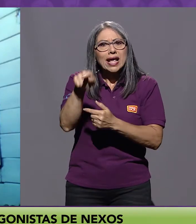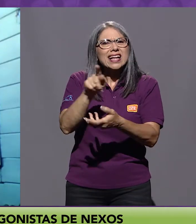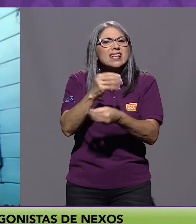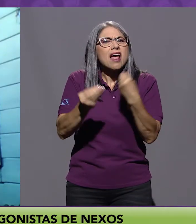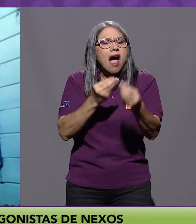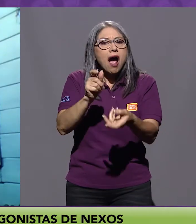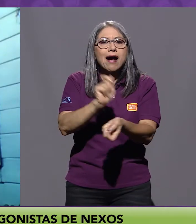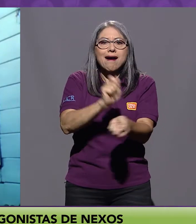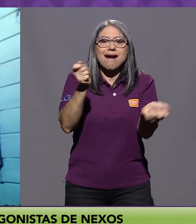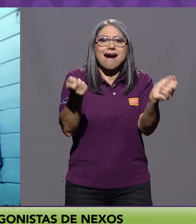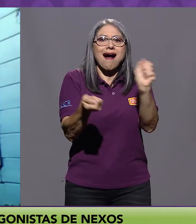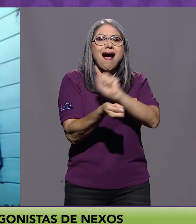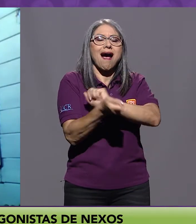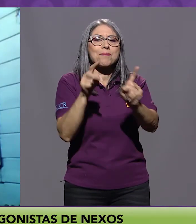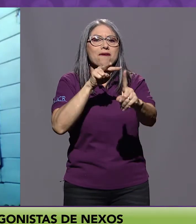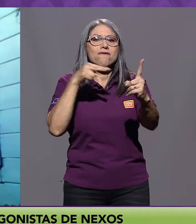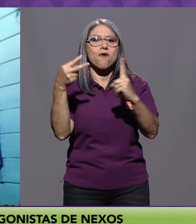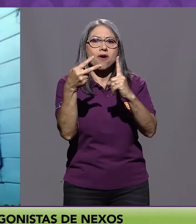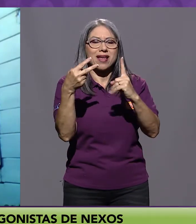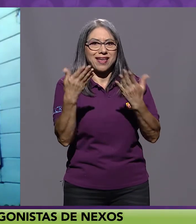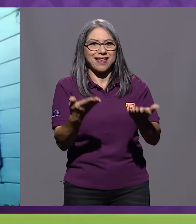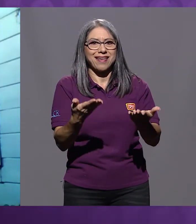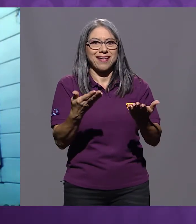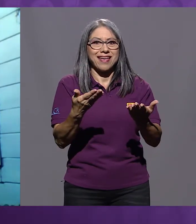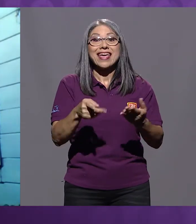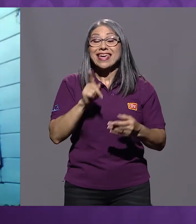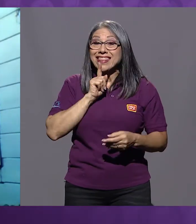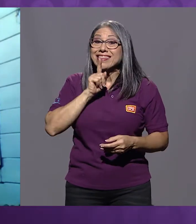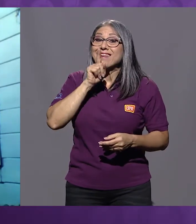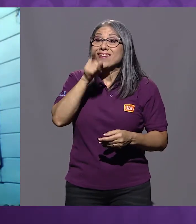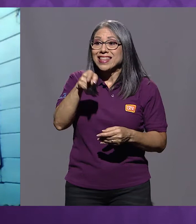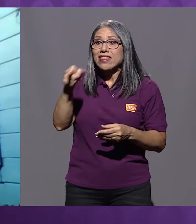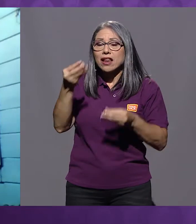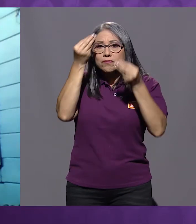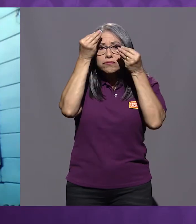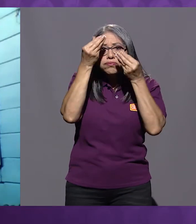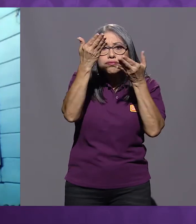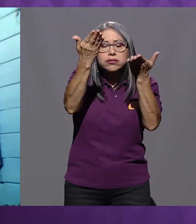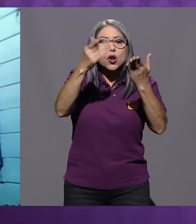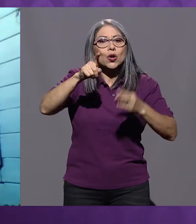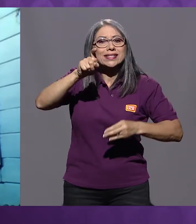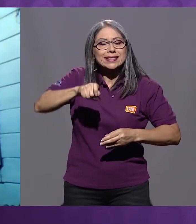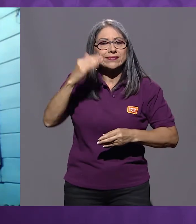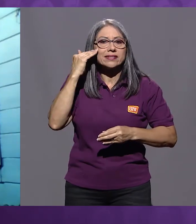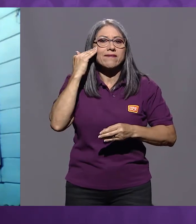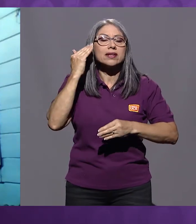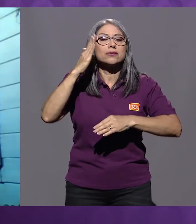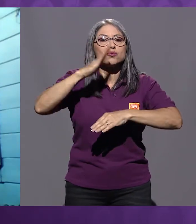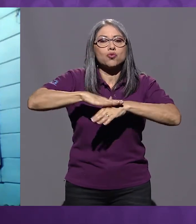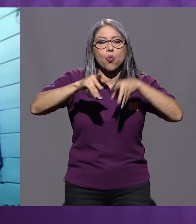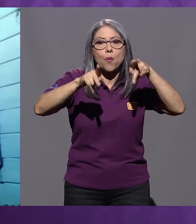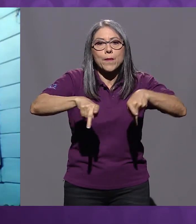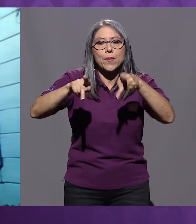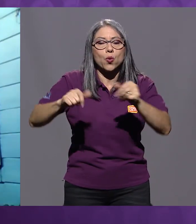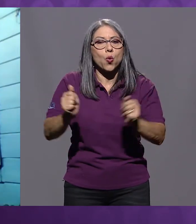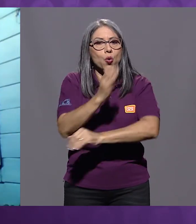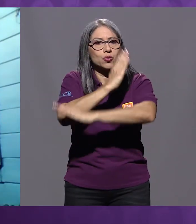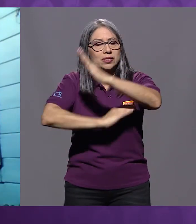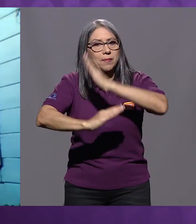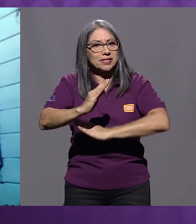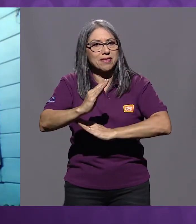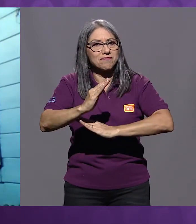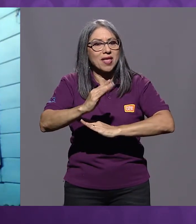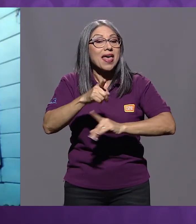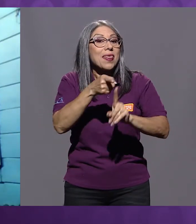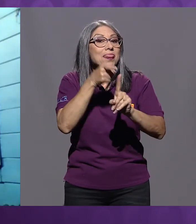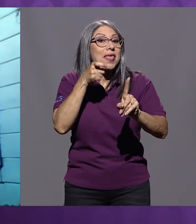y a brindar lo que de verdad debemos de saber sobre la población con discapacidad, desde la